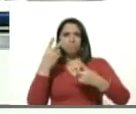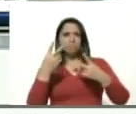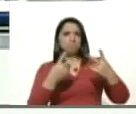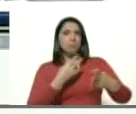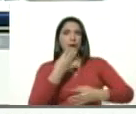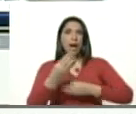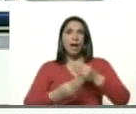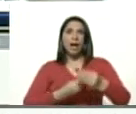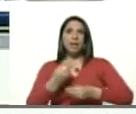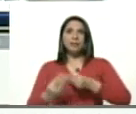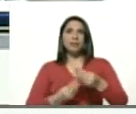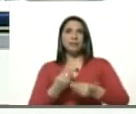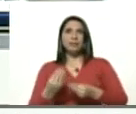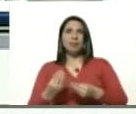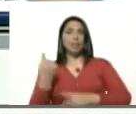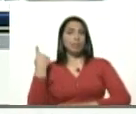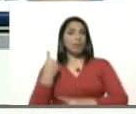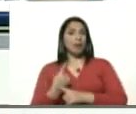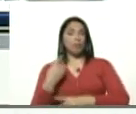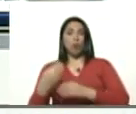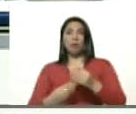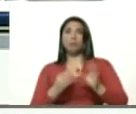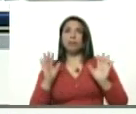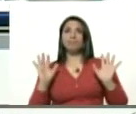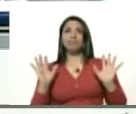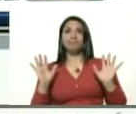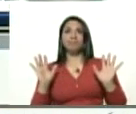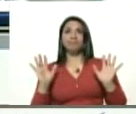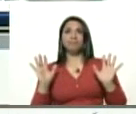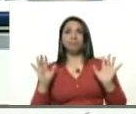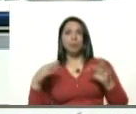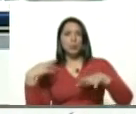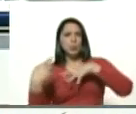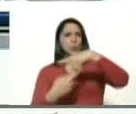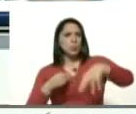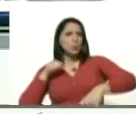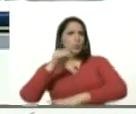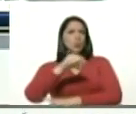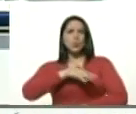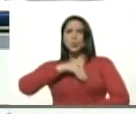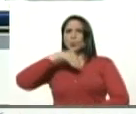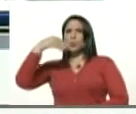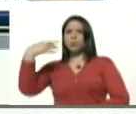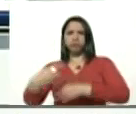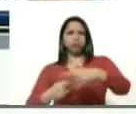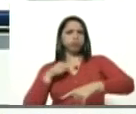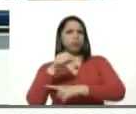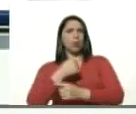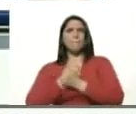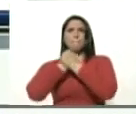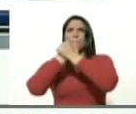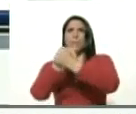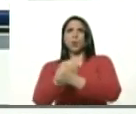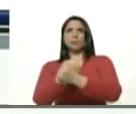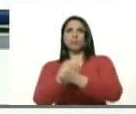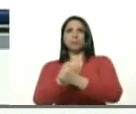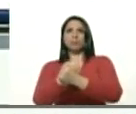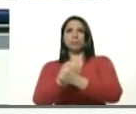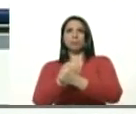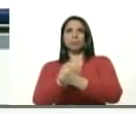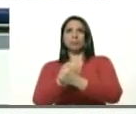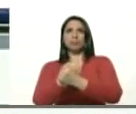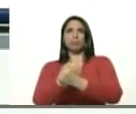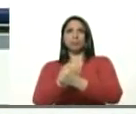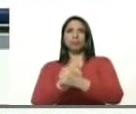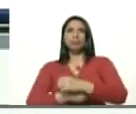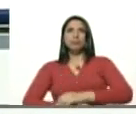hacer lo que tenemos que hacer, una revolución espiritual, la revolución del amor, que salga